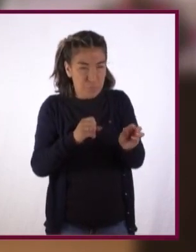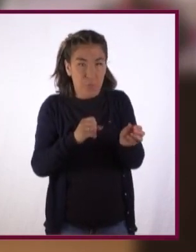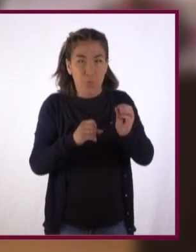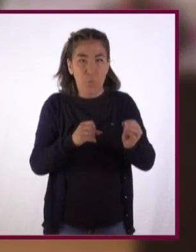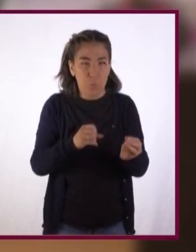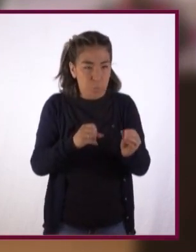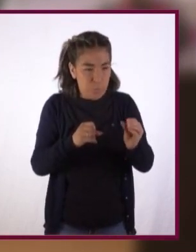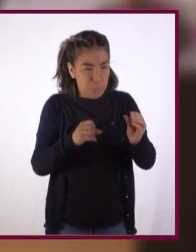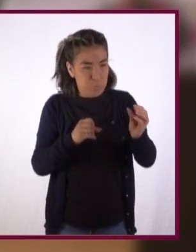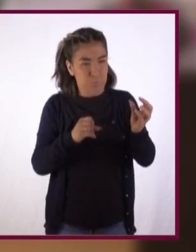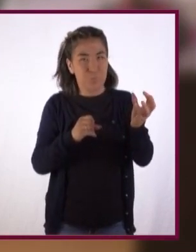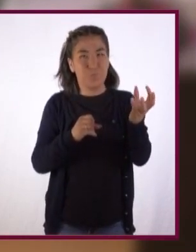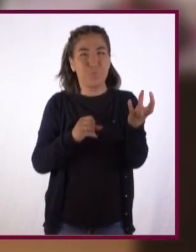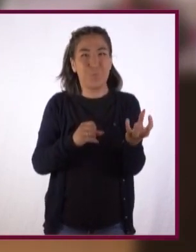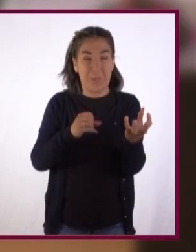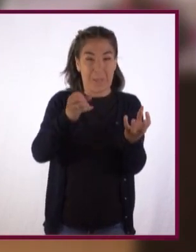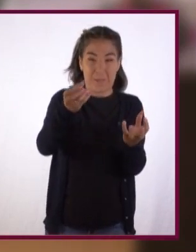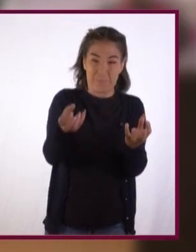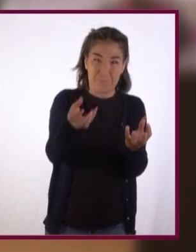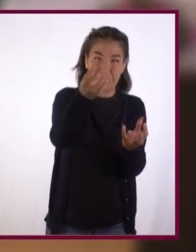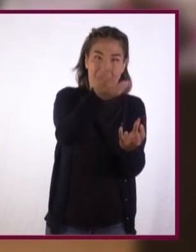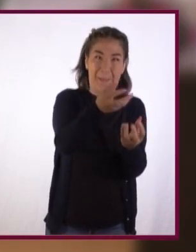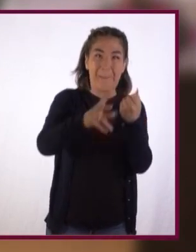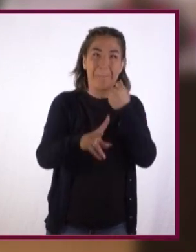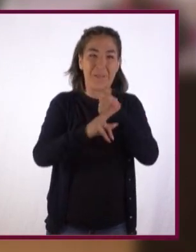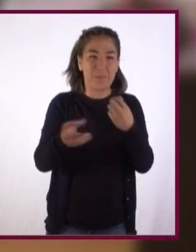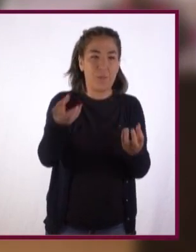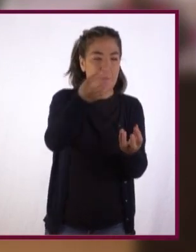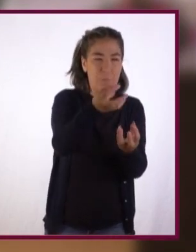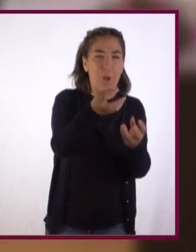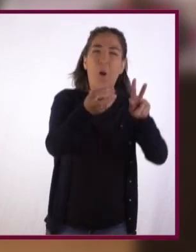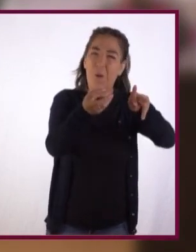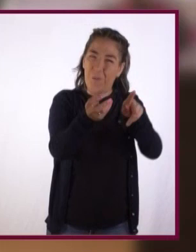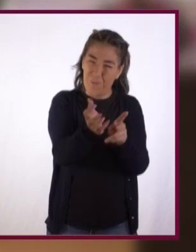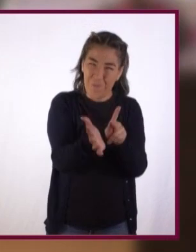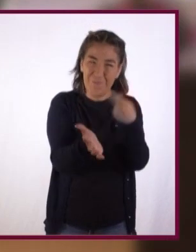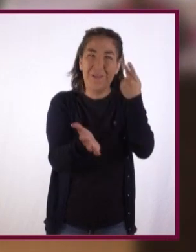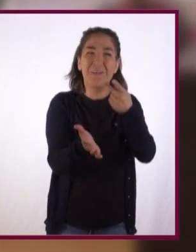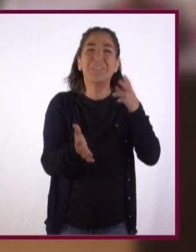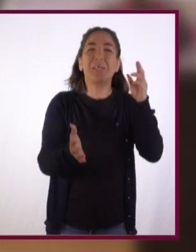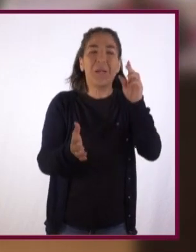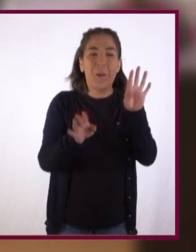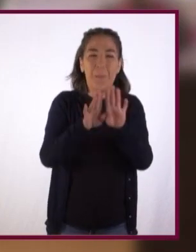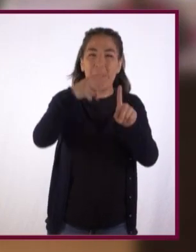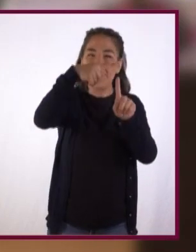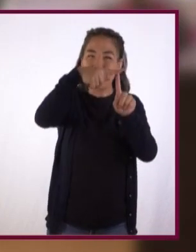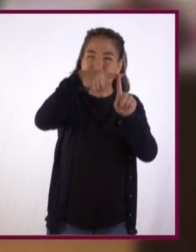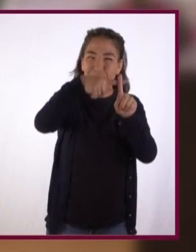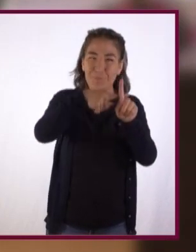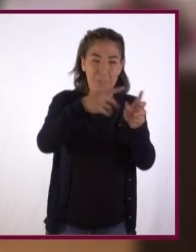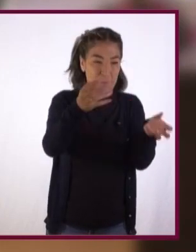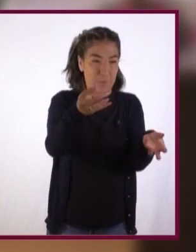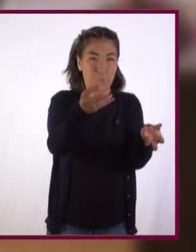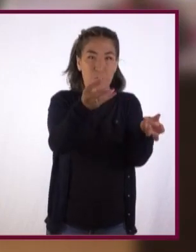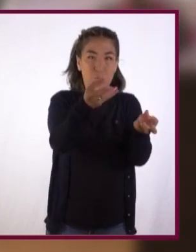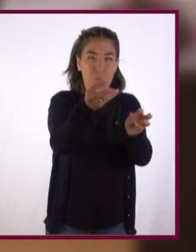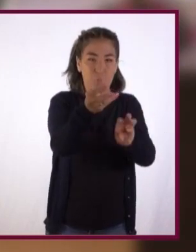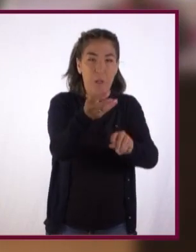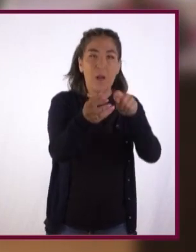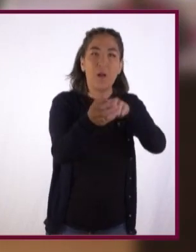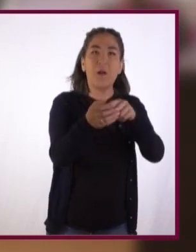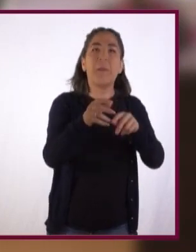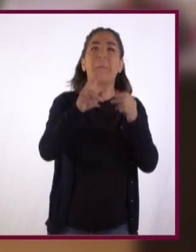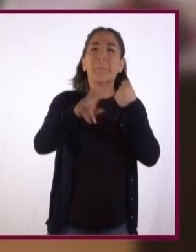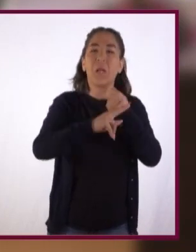vidrio sube esa temperatura lentamente, y luego decimos, le voy a bajar la temperatura lentamente, vemos que el vidrio baja su